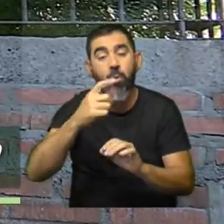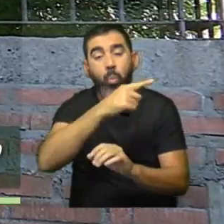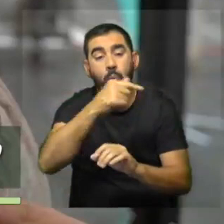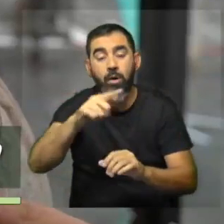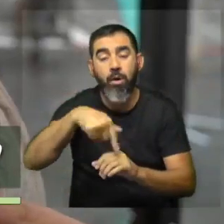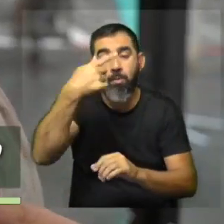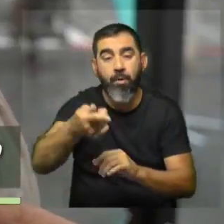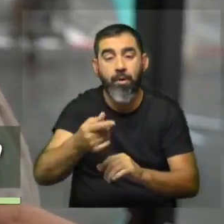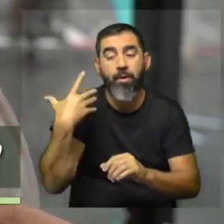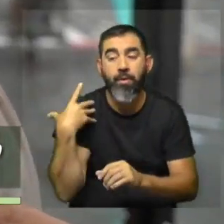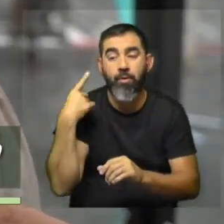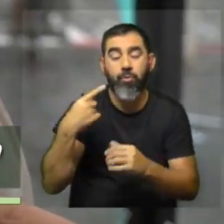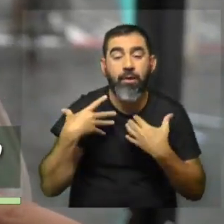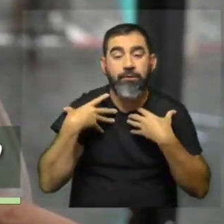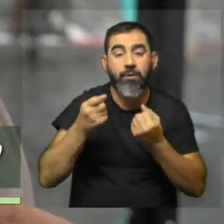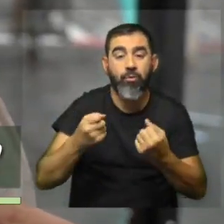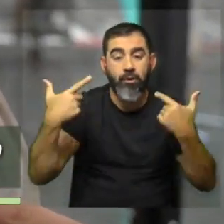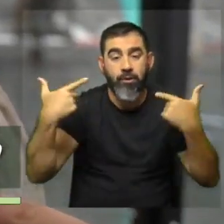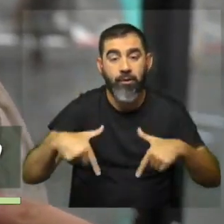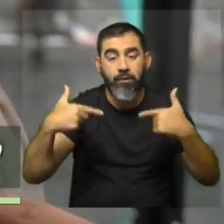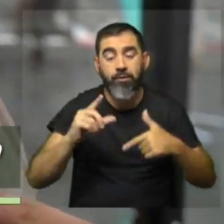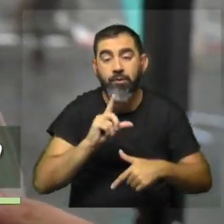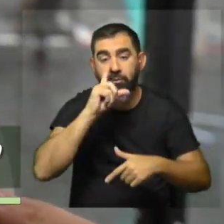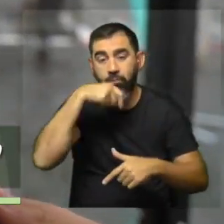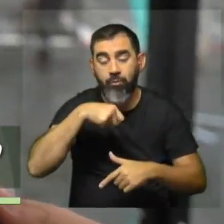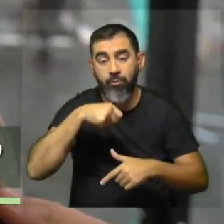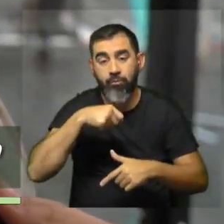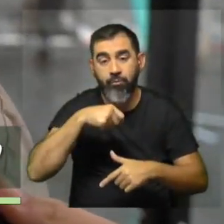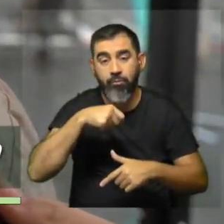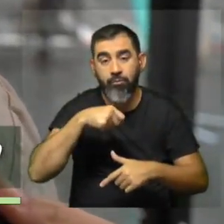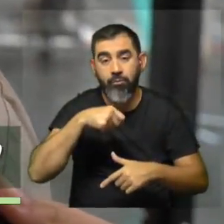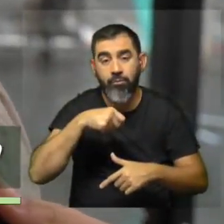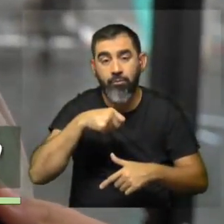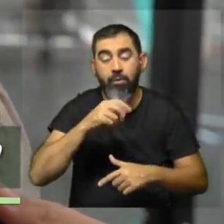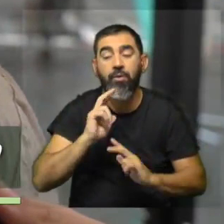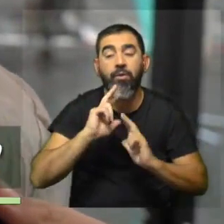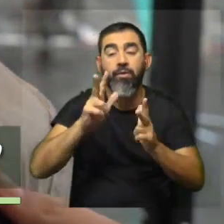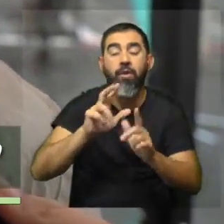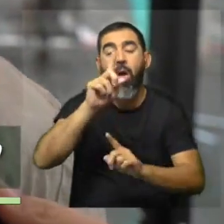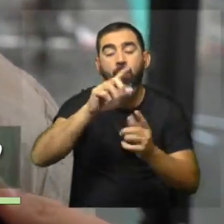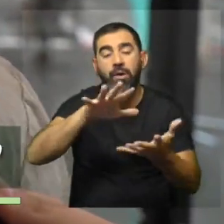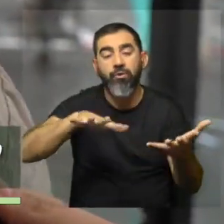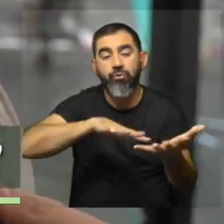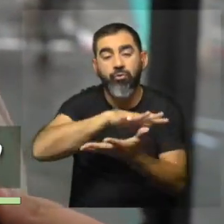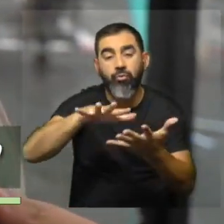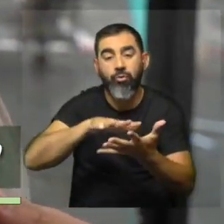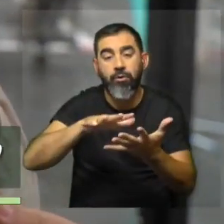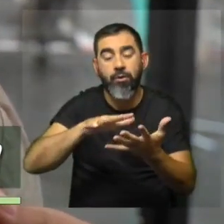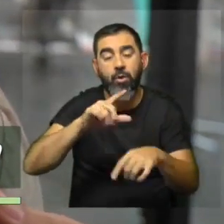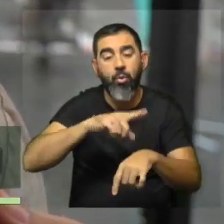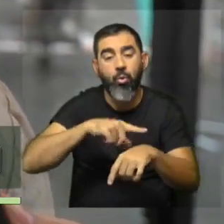semana después que la directora de salud de la Intendencia de Montevideo, Virginia Cardoso, señalara que algunas zonas de Montevideo habían